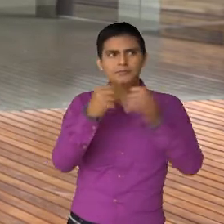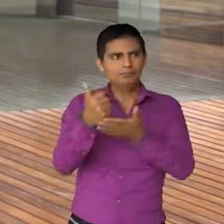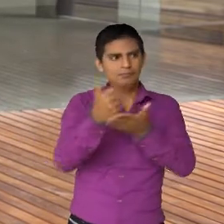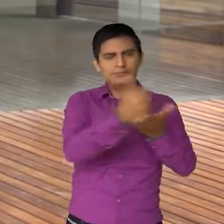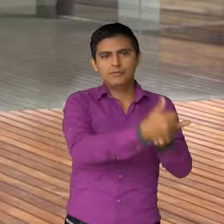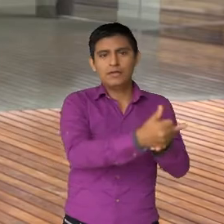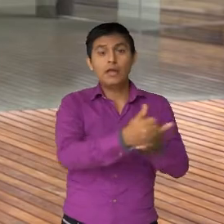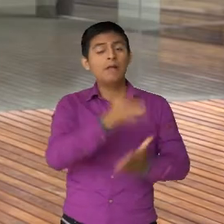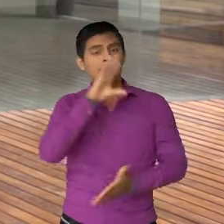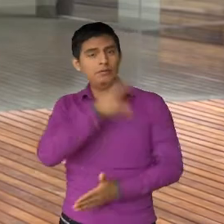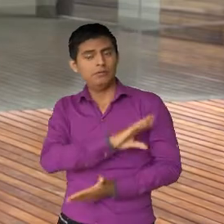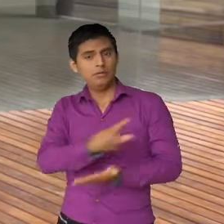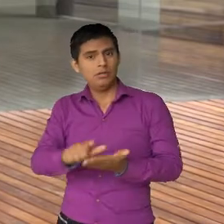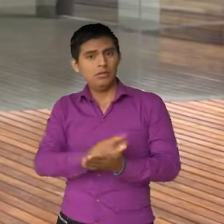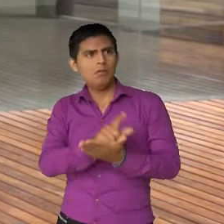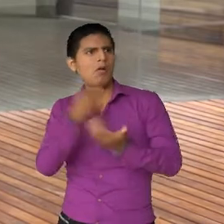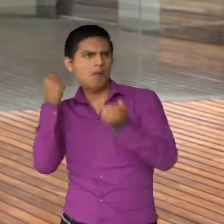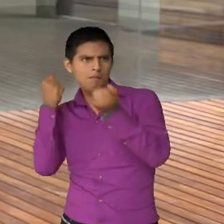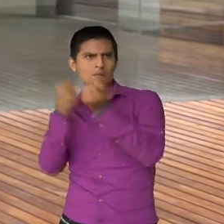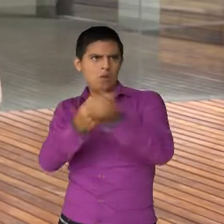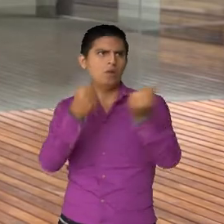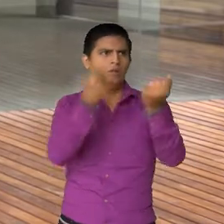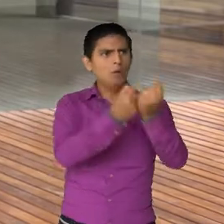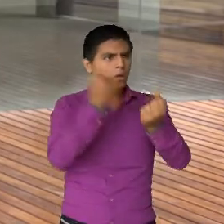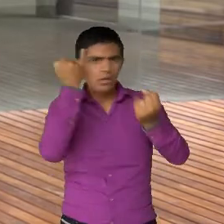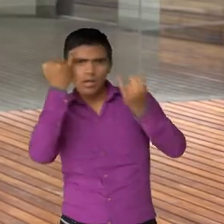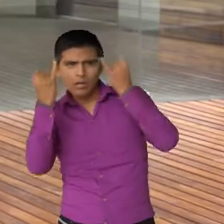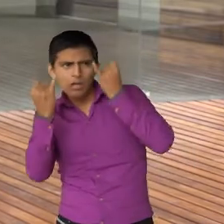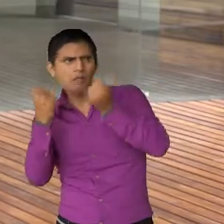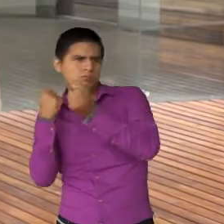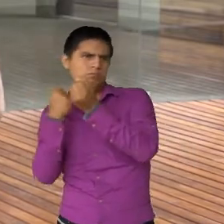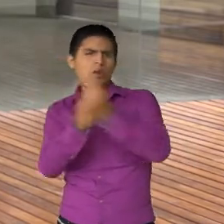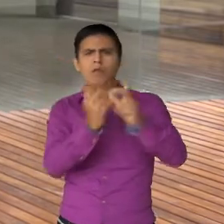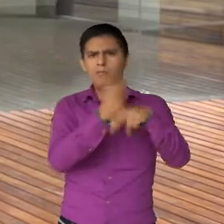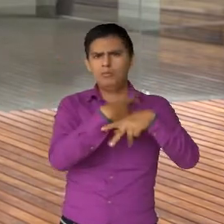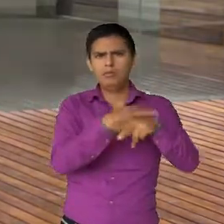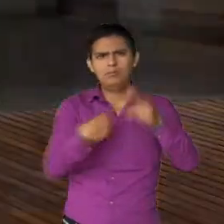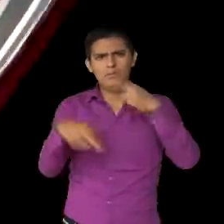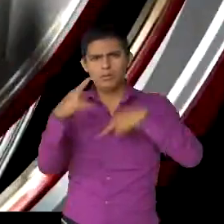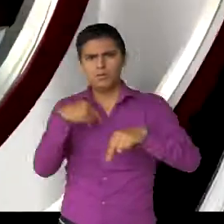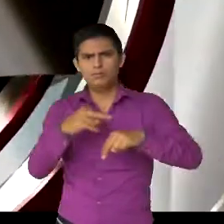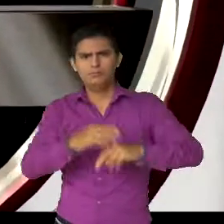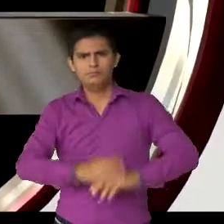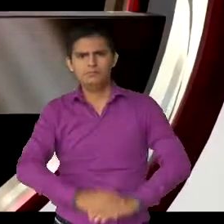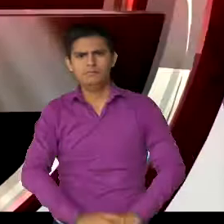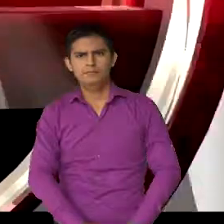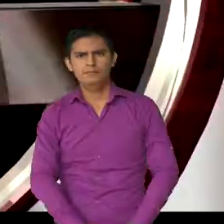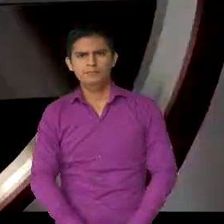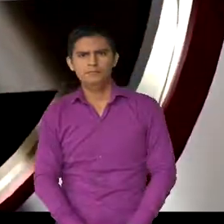el municipio de Lago Agrio apoya esta gran iniciativa productiva y comercial.